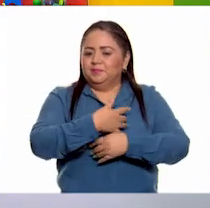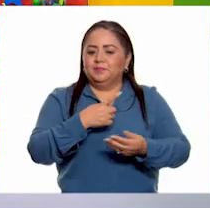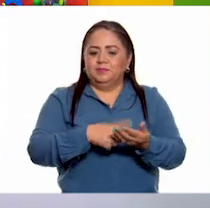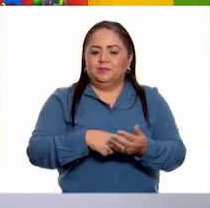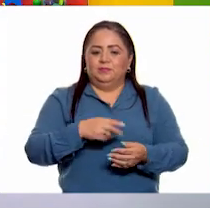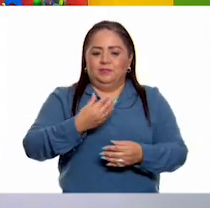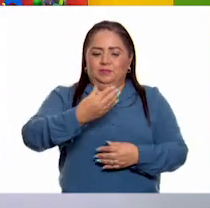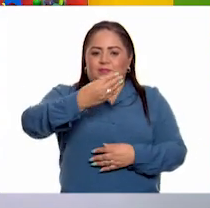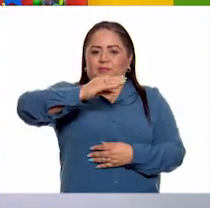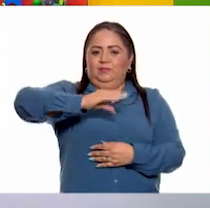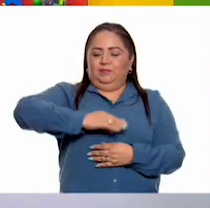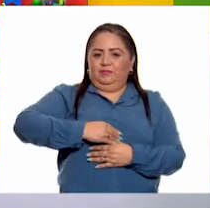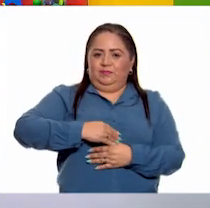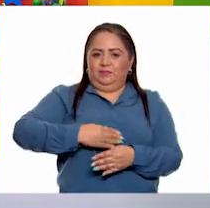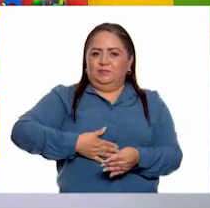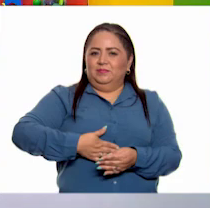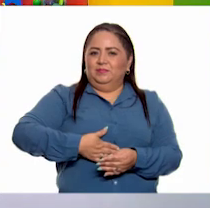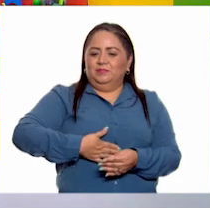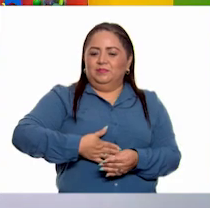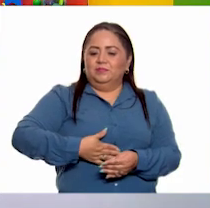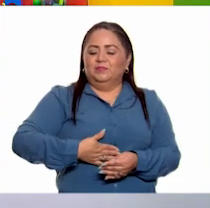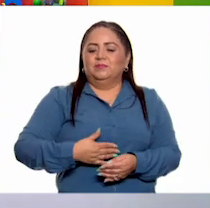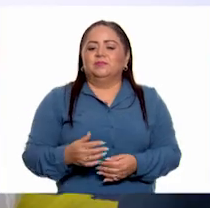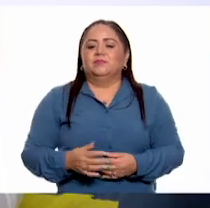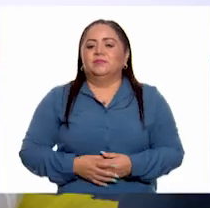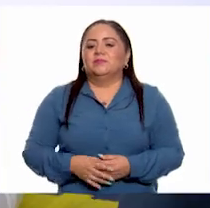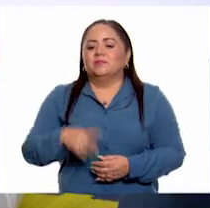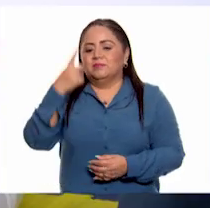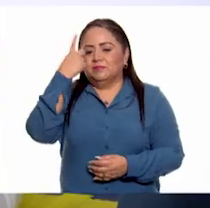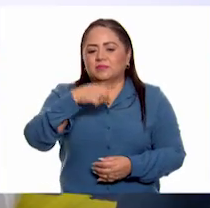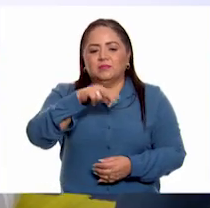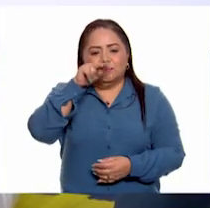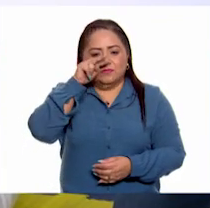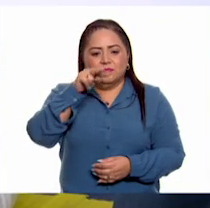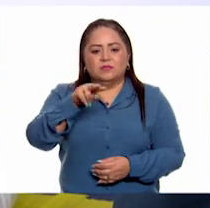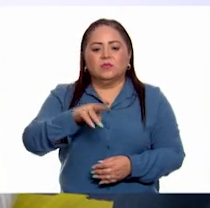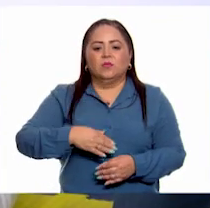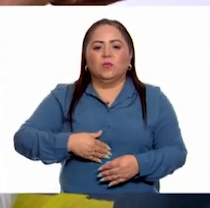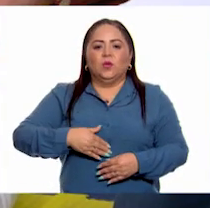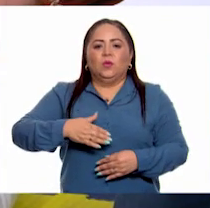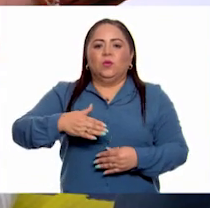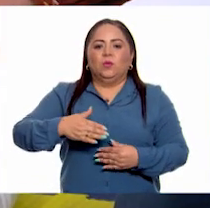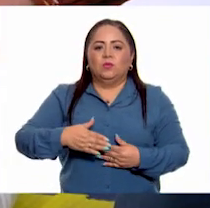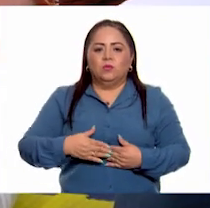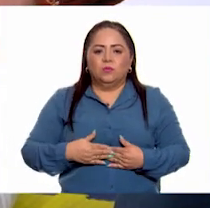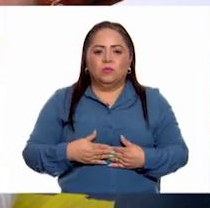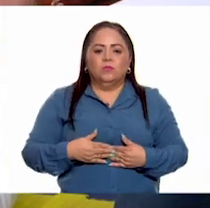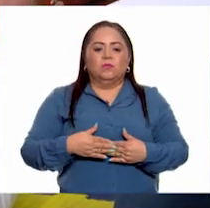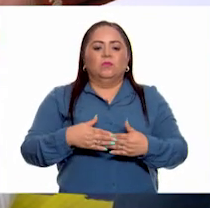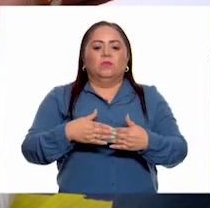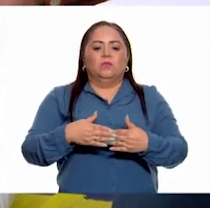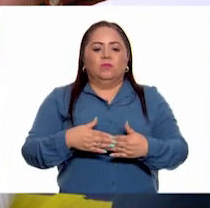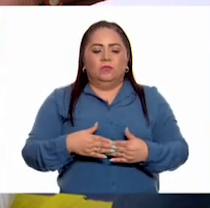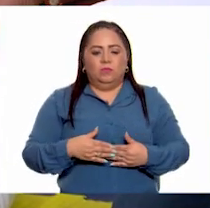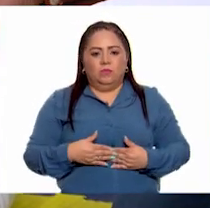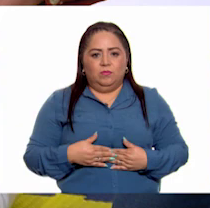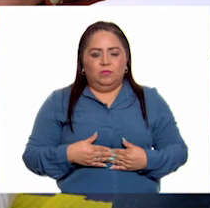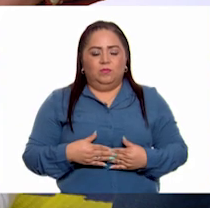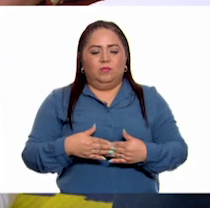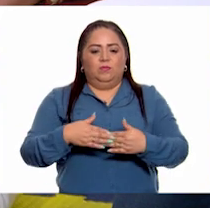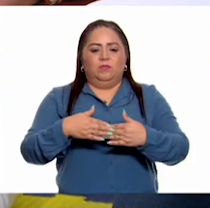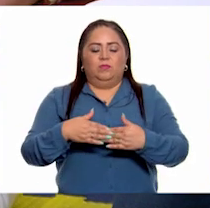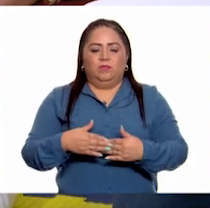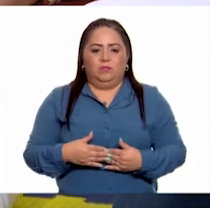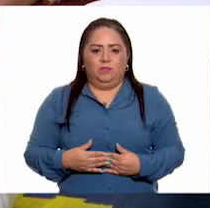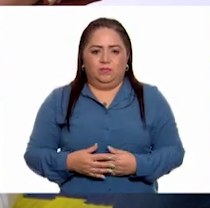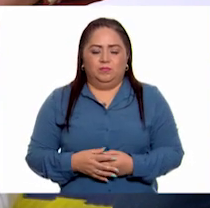lo vamos a poner en tu estómago para que veas cómo sube y baja mientras tú respiras profundo, inflas